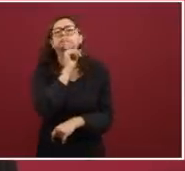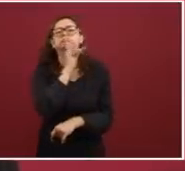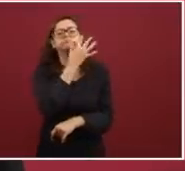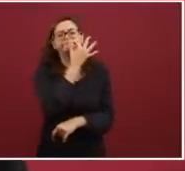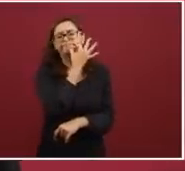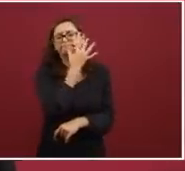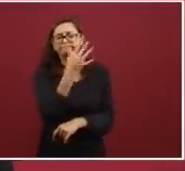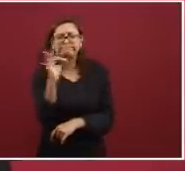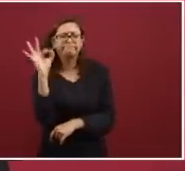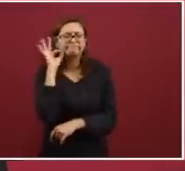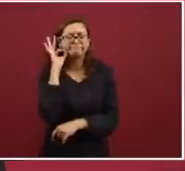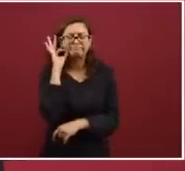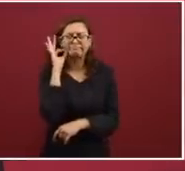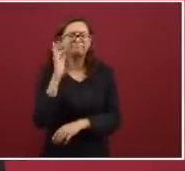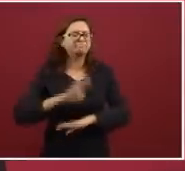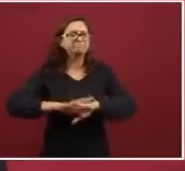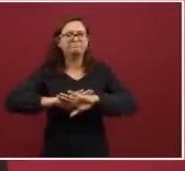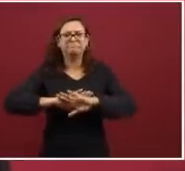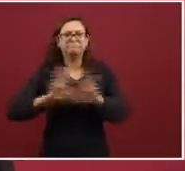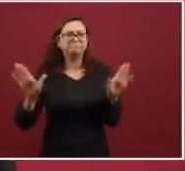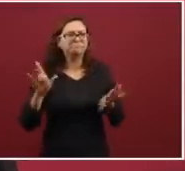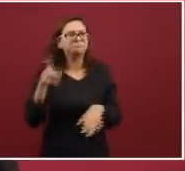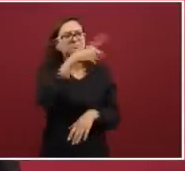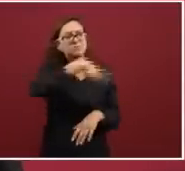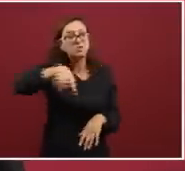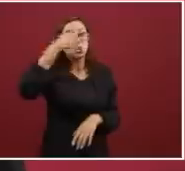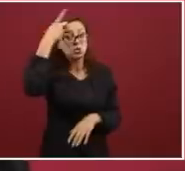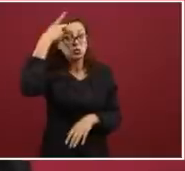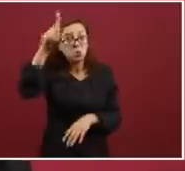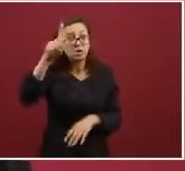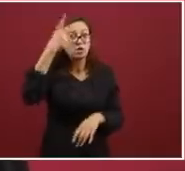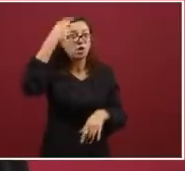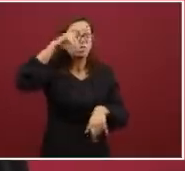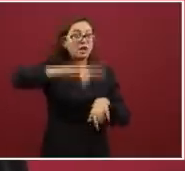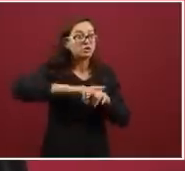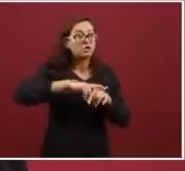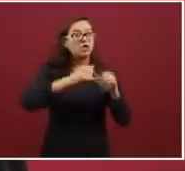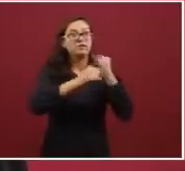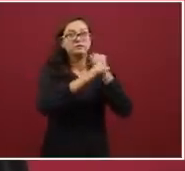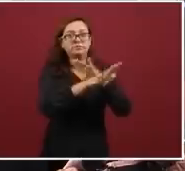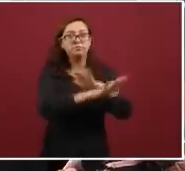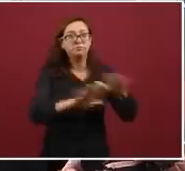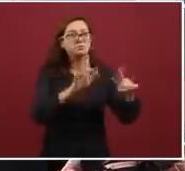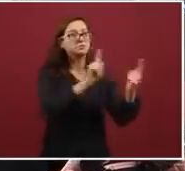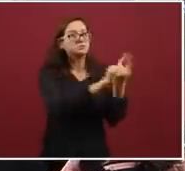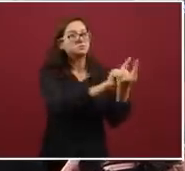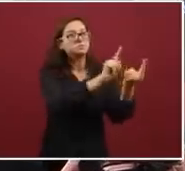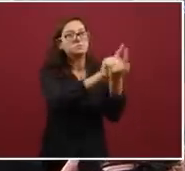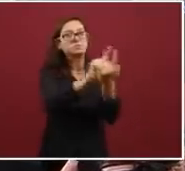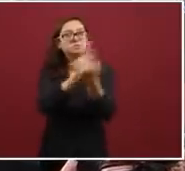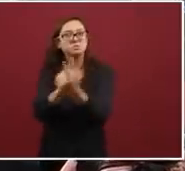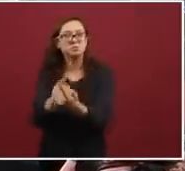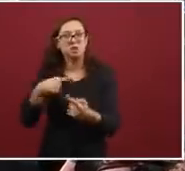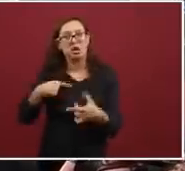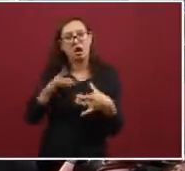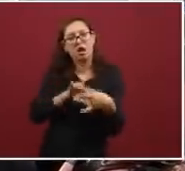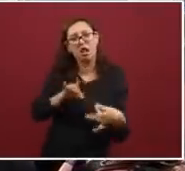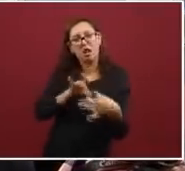con ninguno de los dueños de los medios de información. Además,